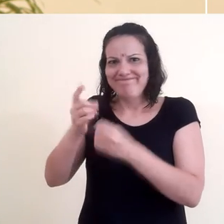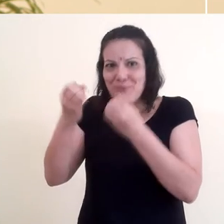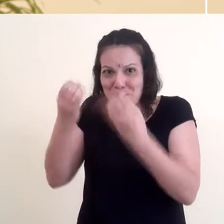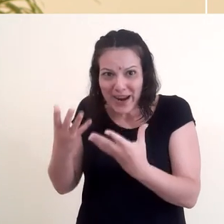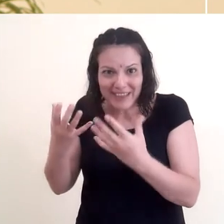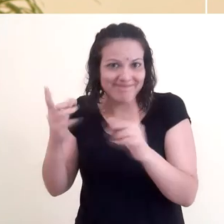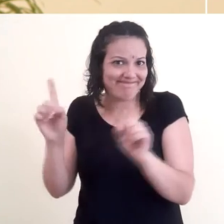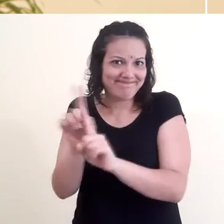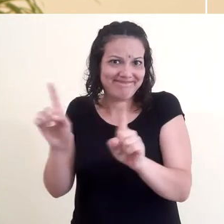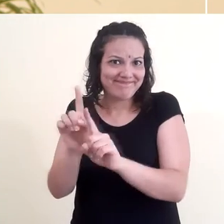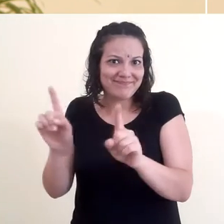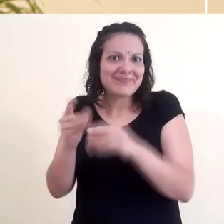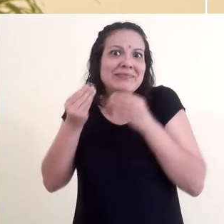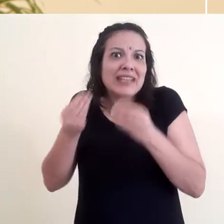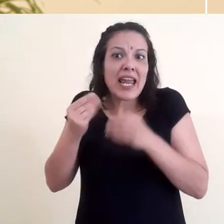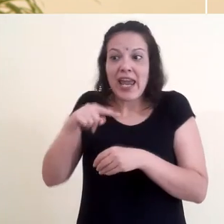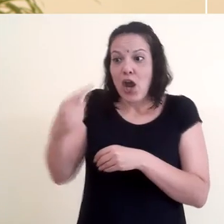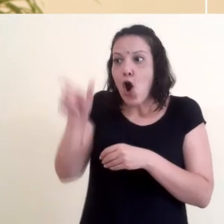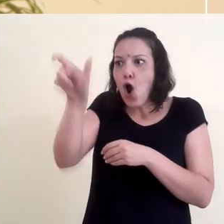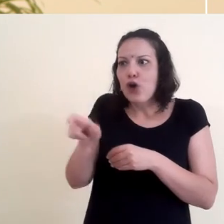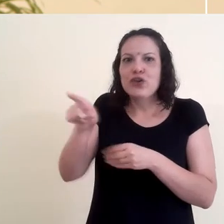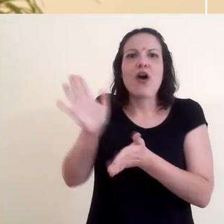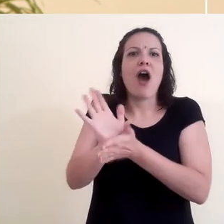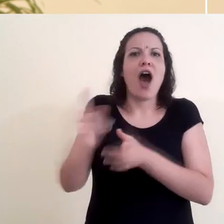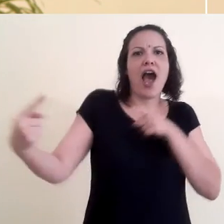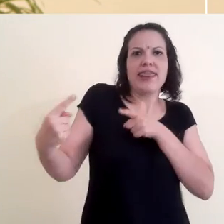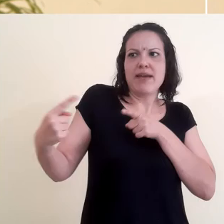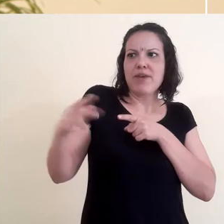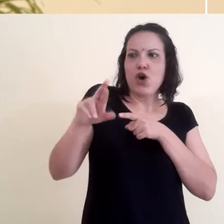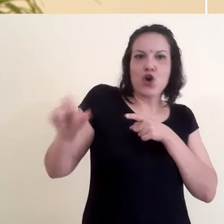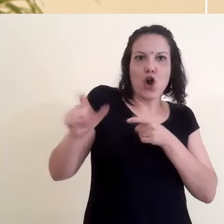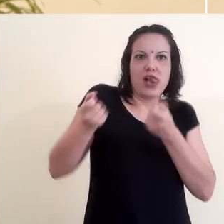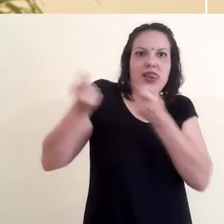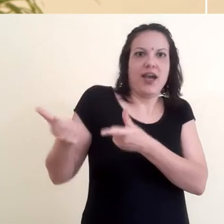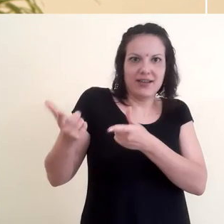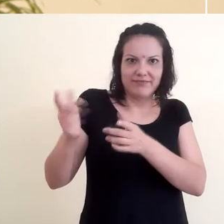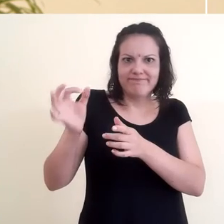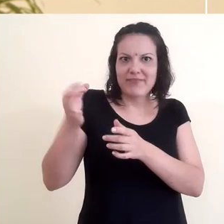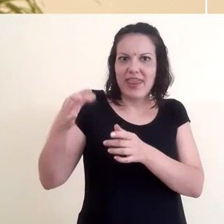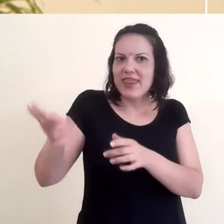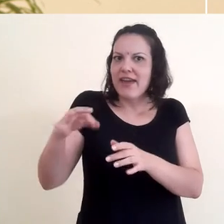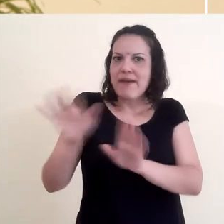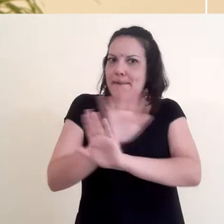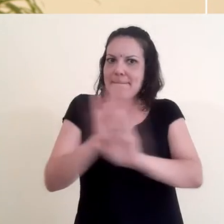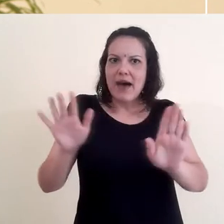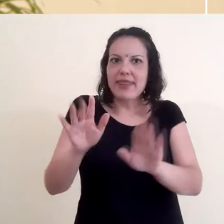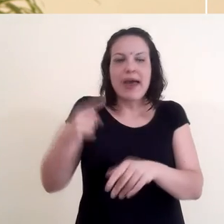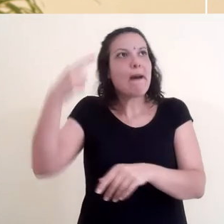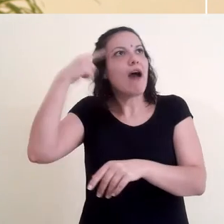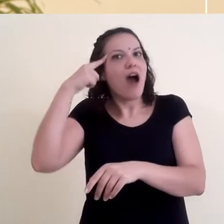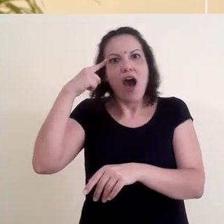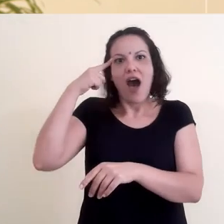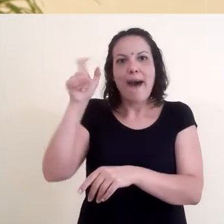porque entonces el otro se transforma en un enemigo. Hay que deconstruir esa imagen del otro como un enemigo por